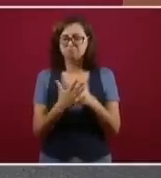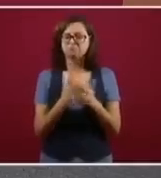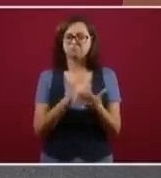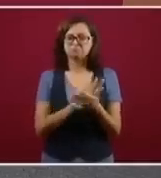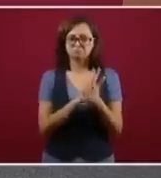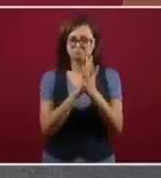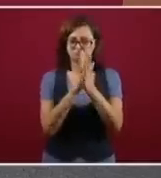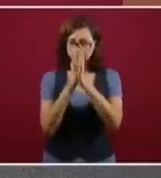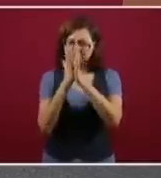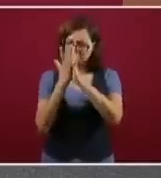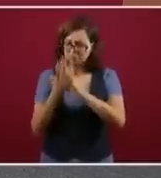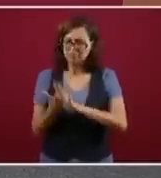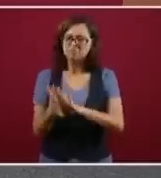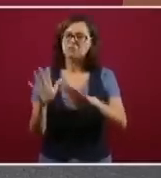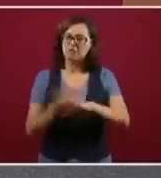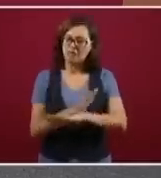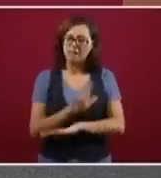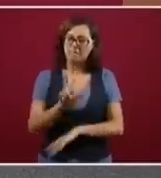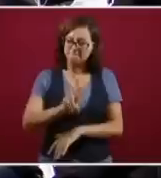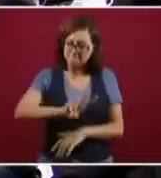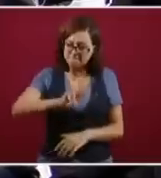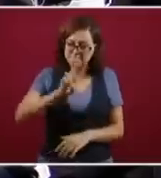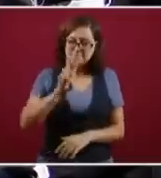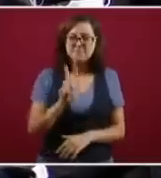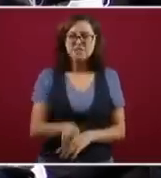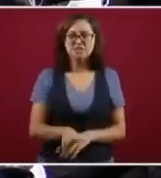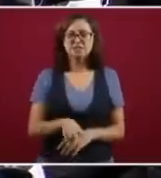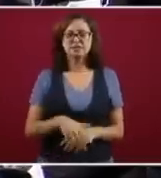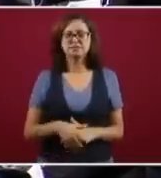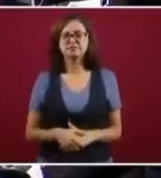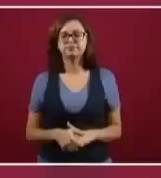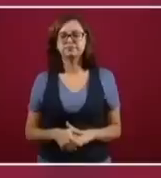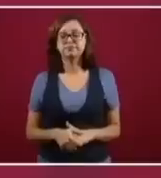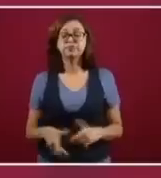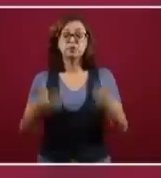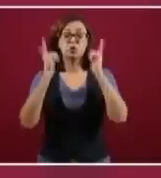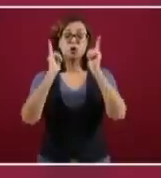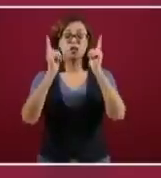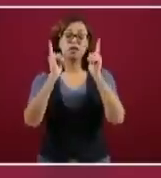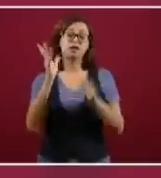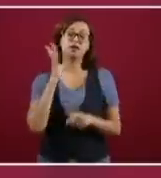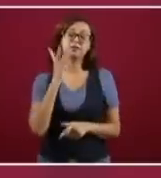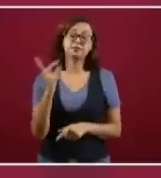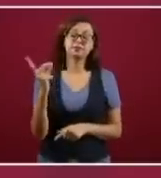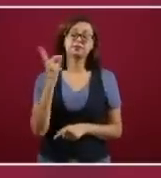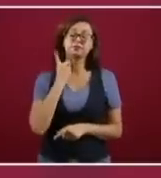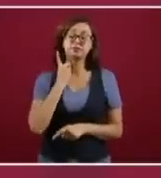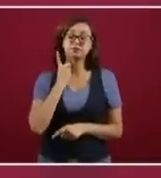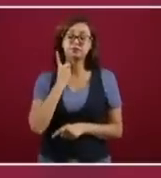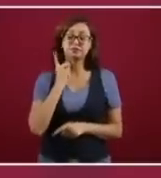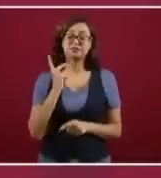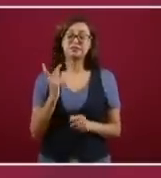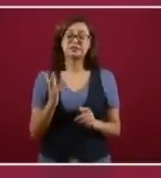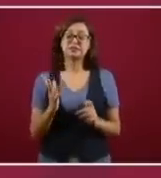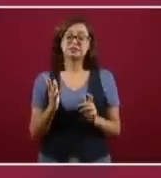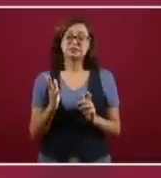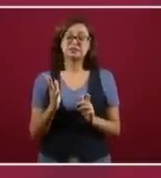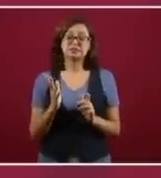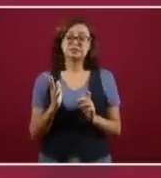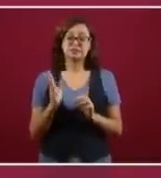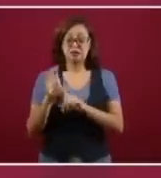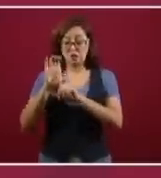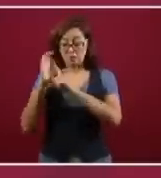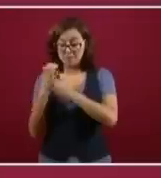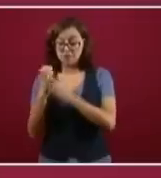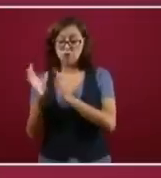una transformación. Espero que la Cámara de Diputados apruebe, ya se aprobó en